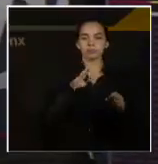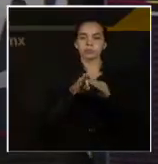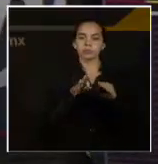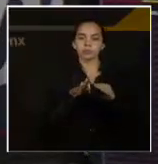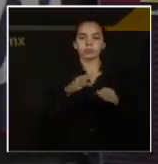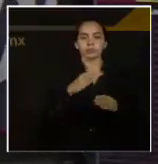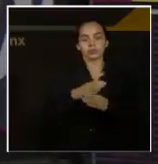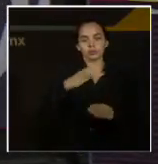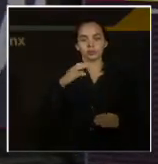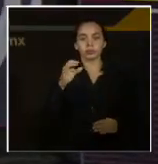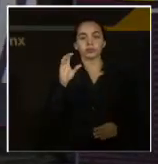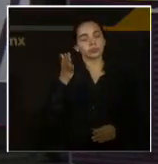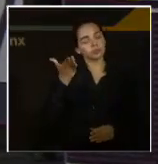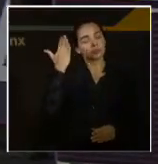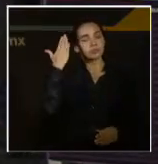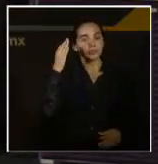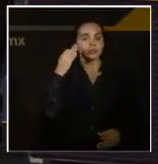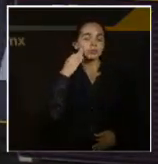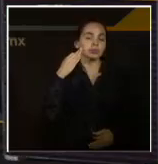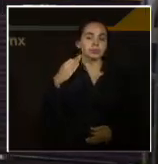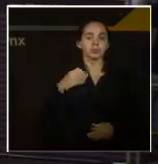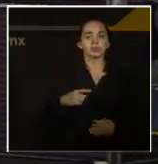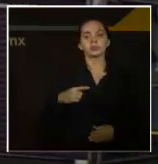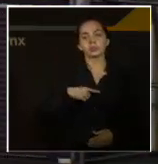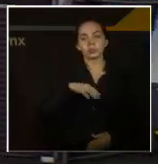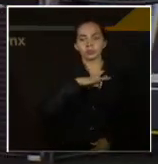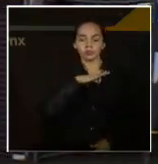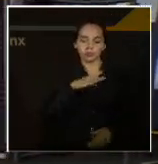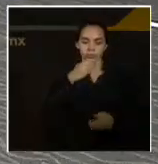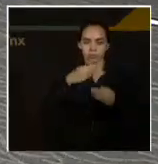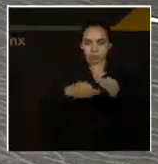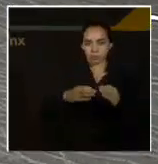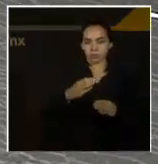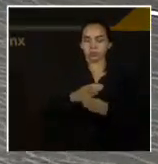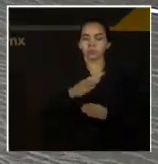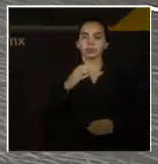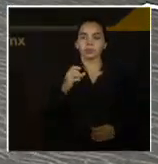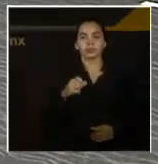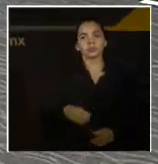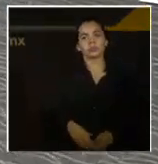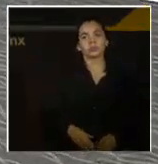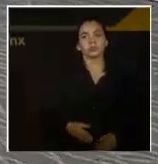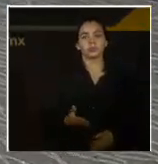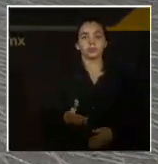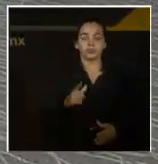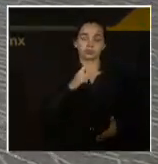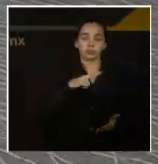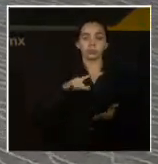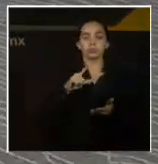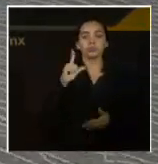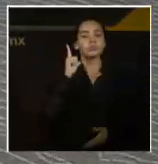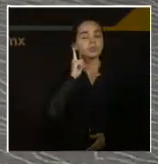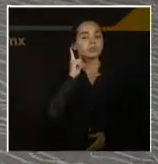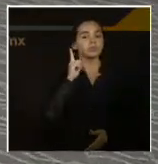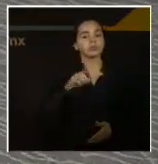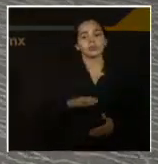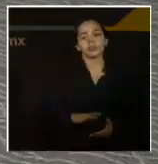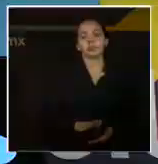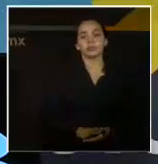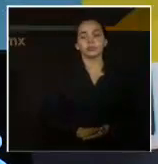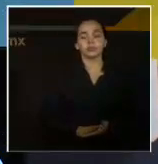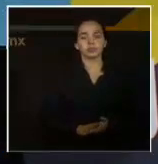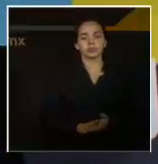años, haber tenido la oportunidad, al terminar mi carrera en el Tecnológico de Mérida de licenciado en Administración de